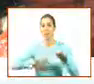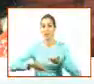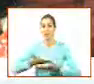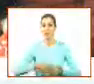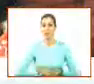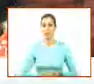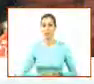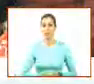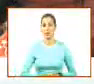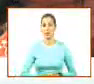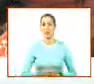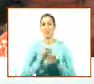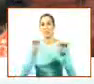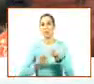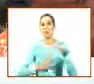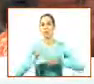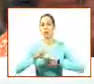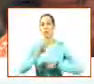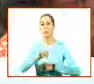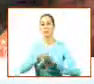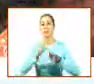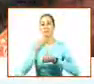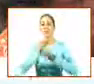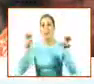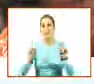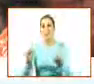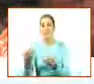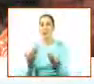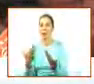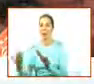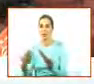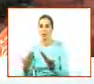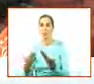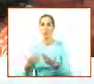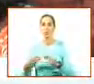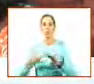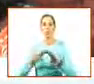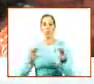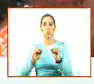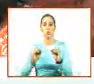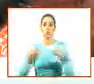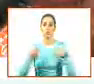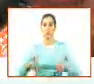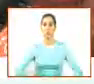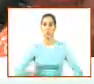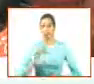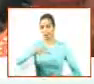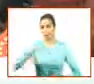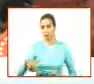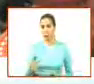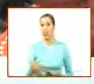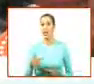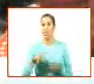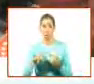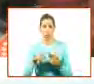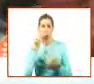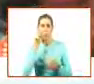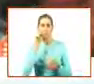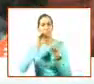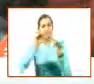sistema de producción y como sistema de relacionamiento entre los seres humanos. Y en función de ello, él nos llama